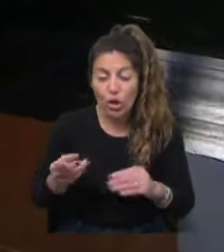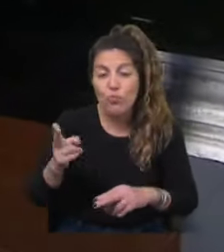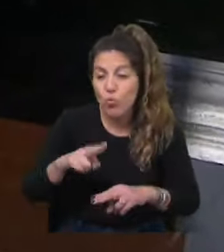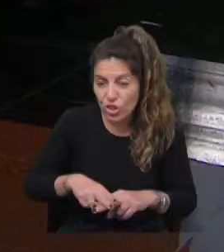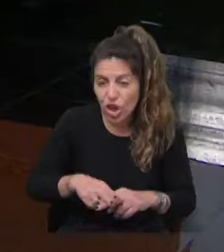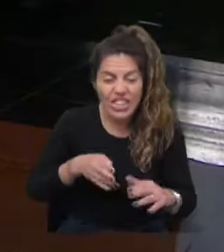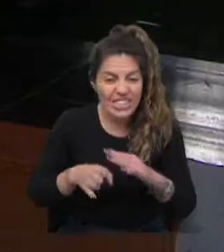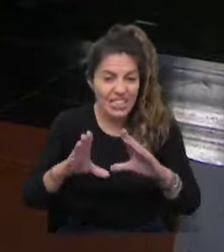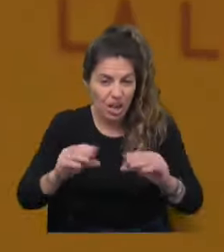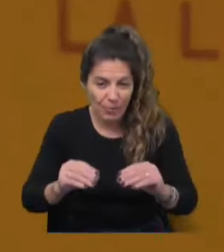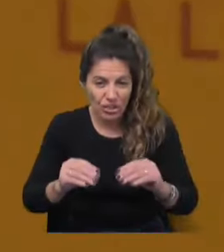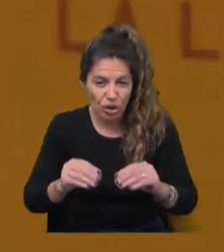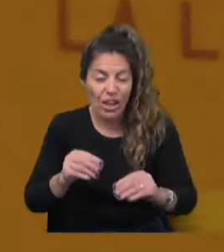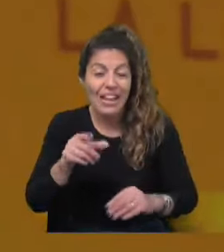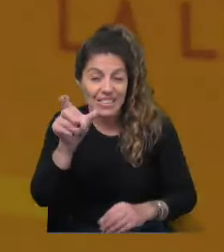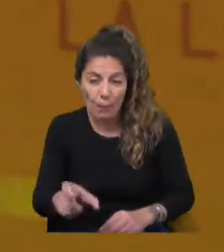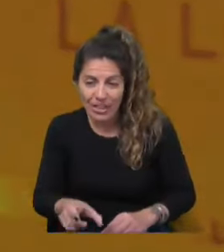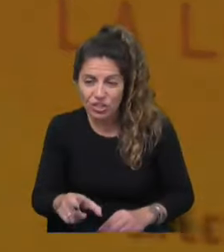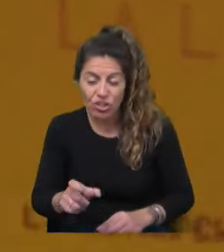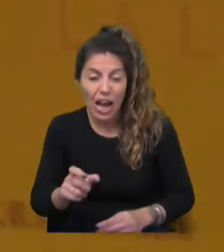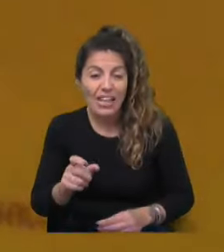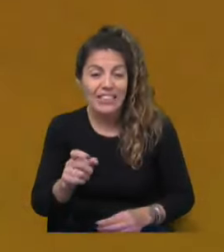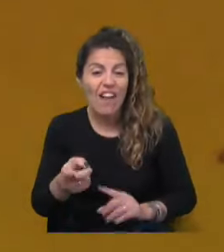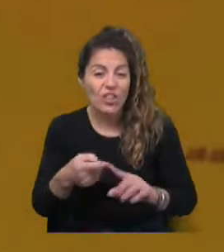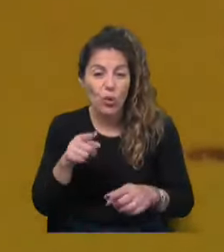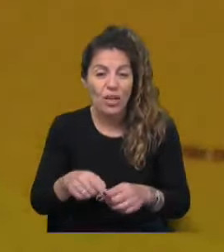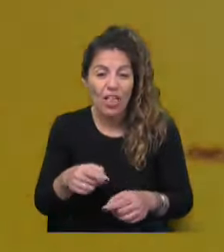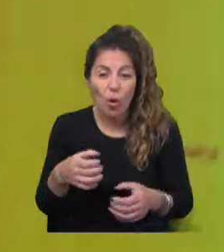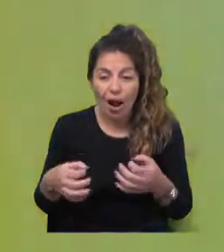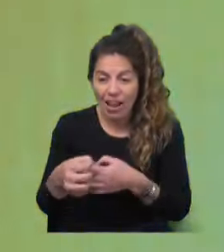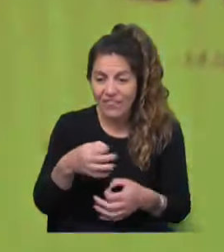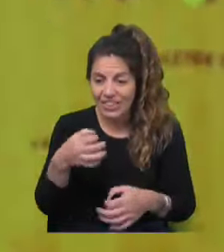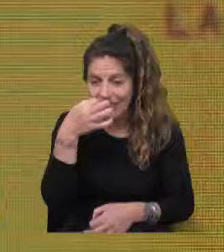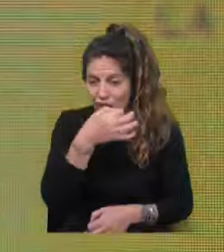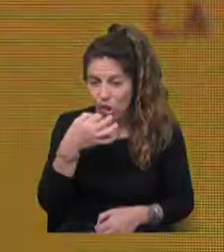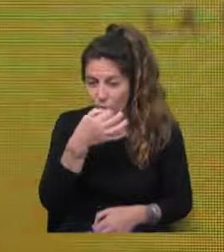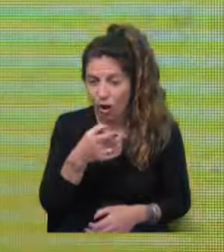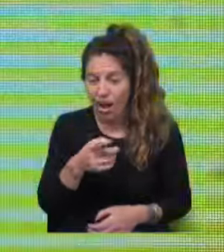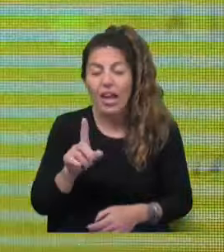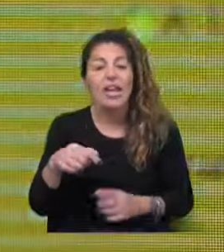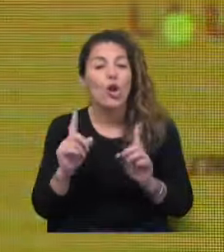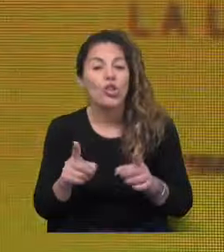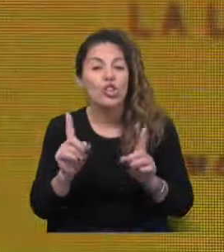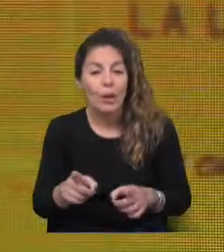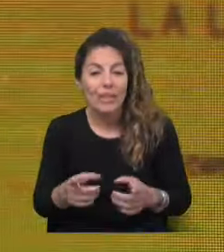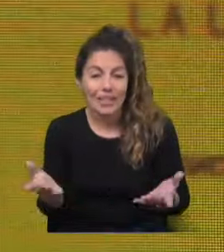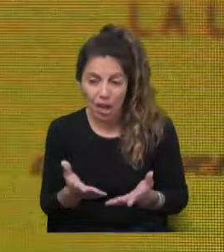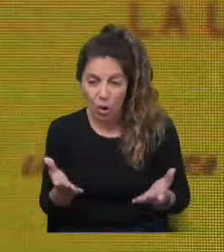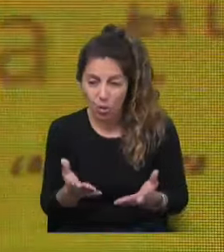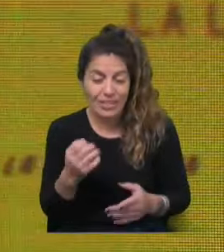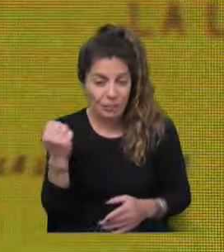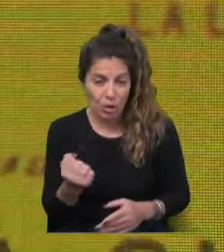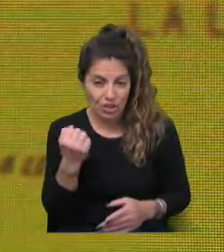en ese allanamiento ese diputado porque estaba vinculado al narcotráfico, ¿no? Y hay otra punta uruguaya reciente que me parece bastante